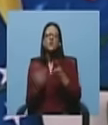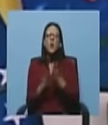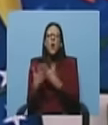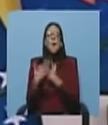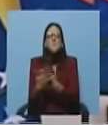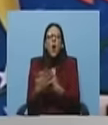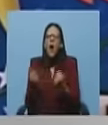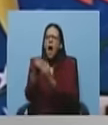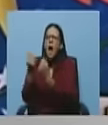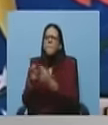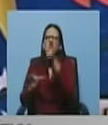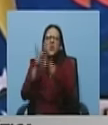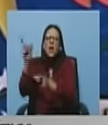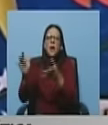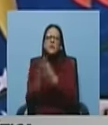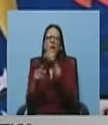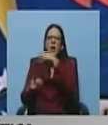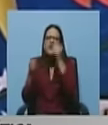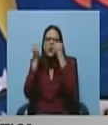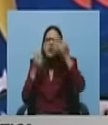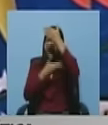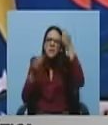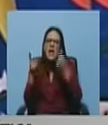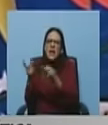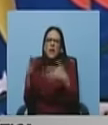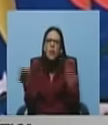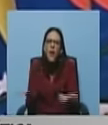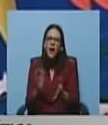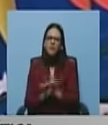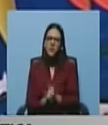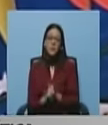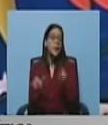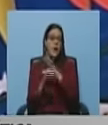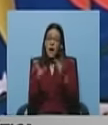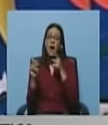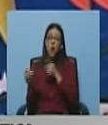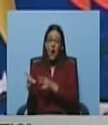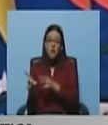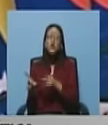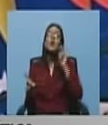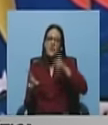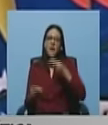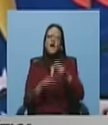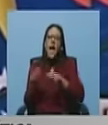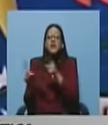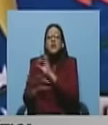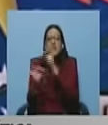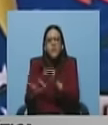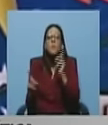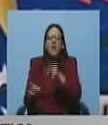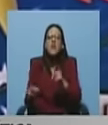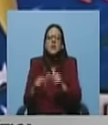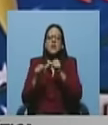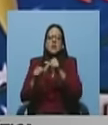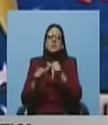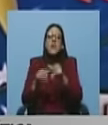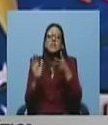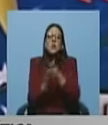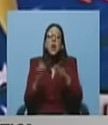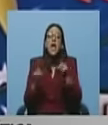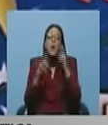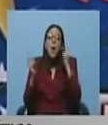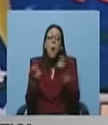solidarizarse automáticamente con la delincuencia. Claro, lo tiene que hacer porque es parte de ella.